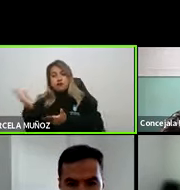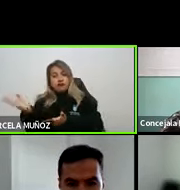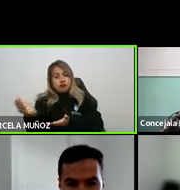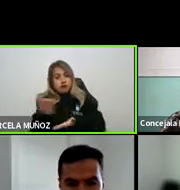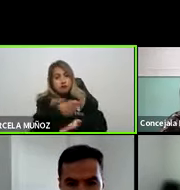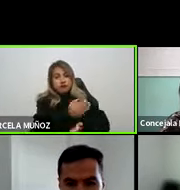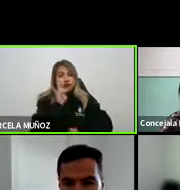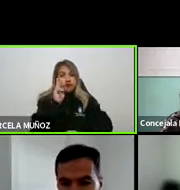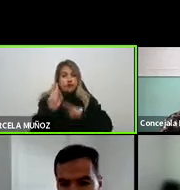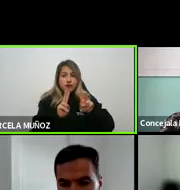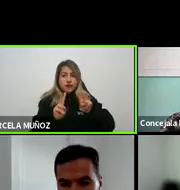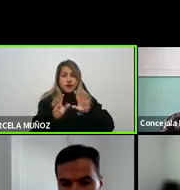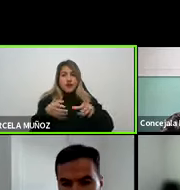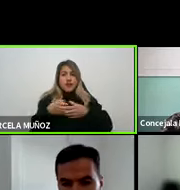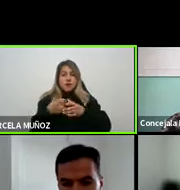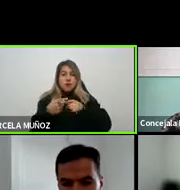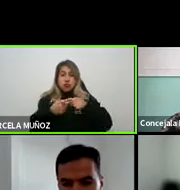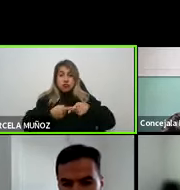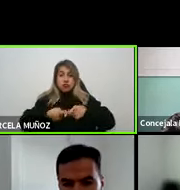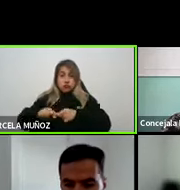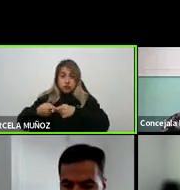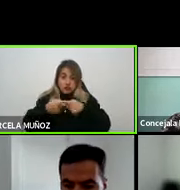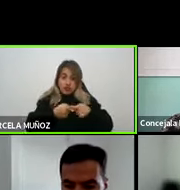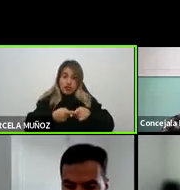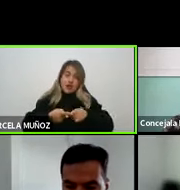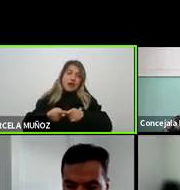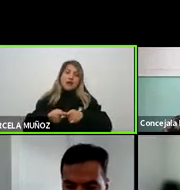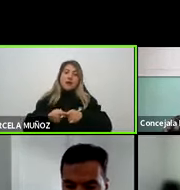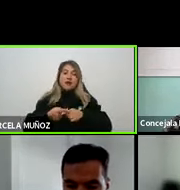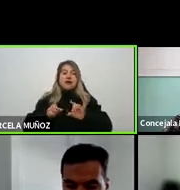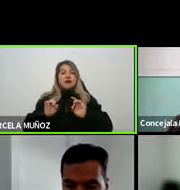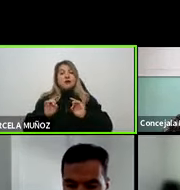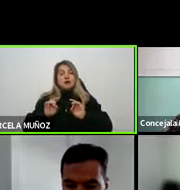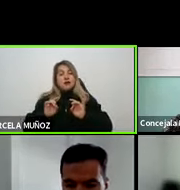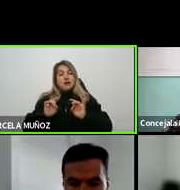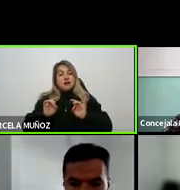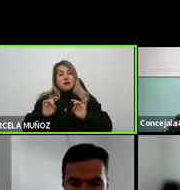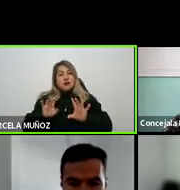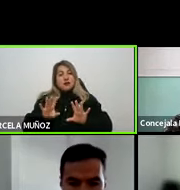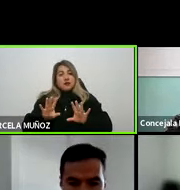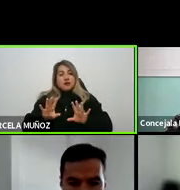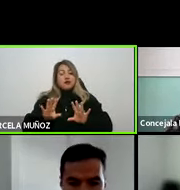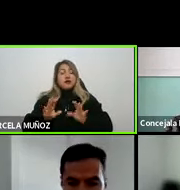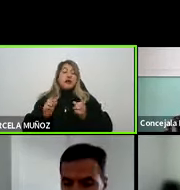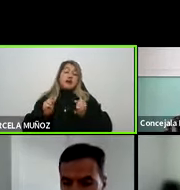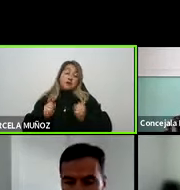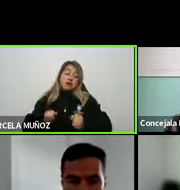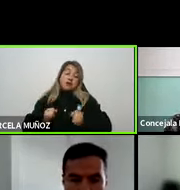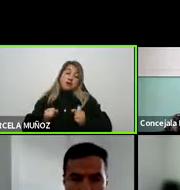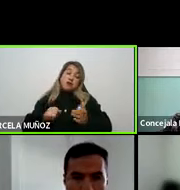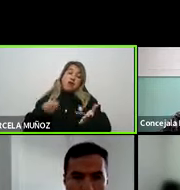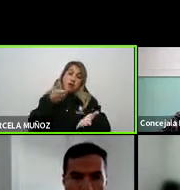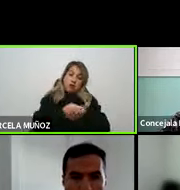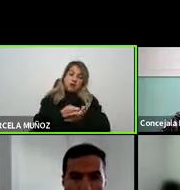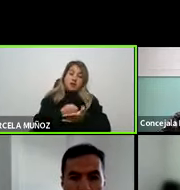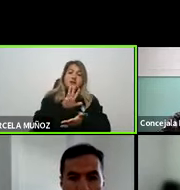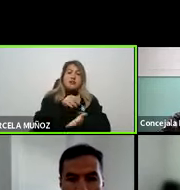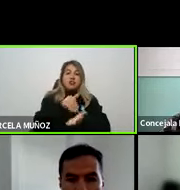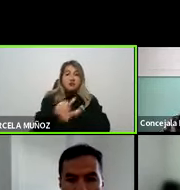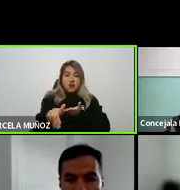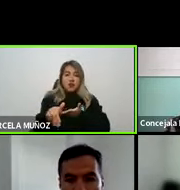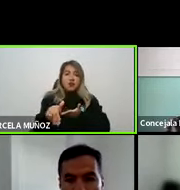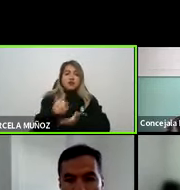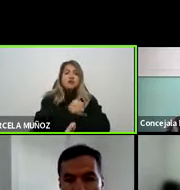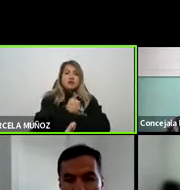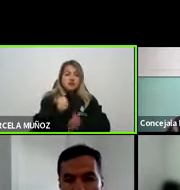equipos de social, así que creemos que eso es lo que podemos aportar y es como lo justo para estas